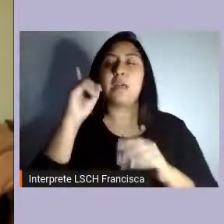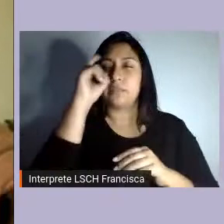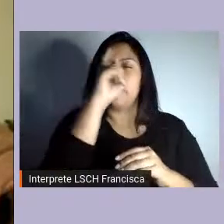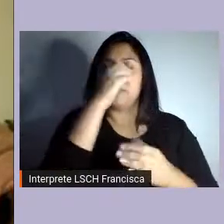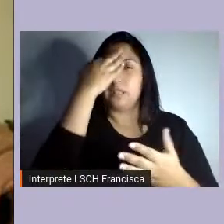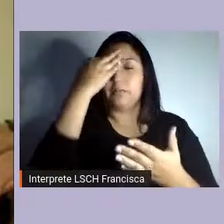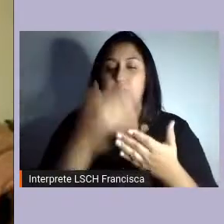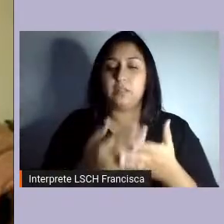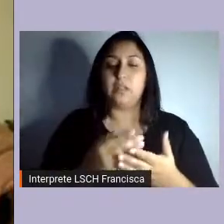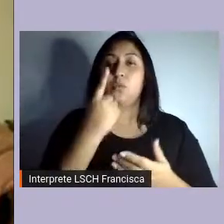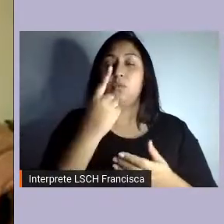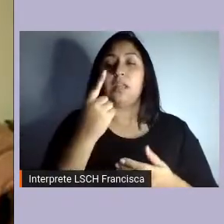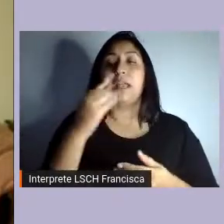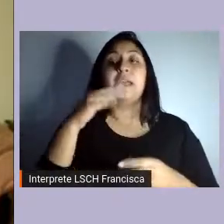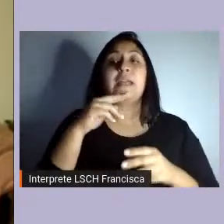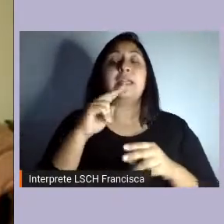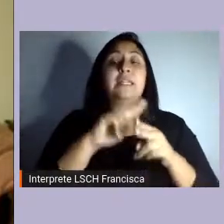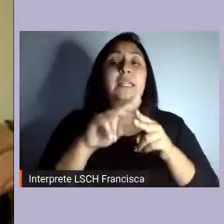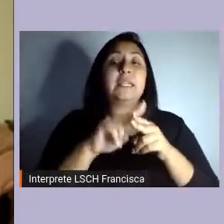que yo hice en el Sename,